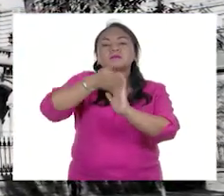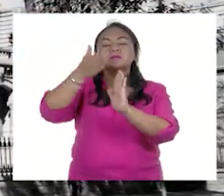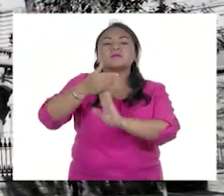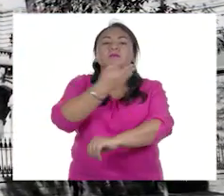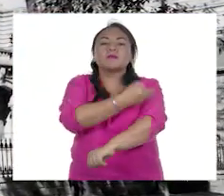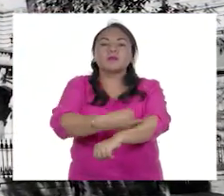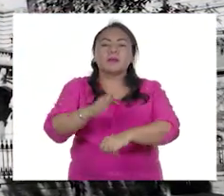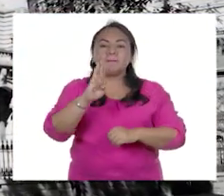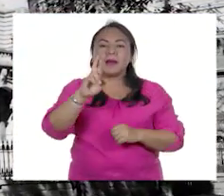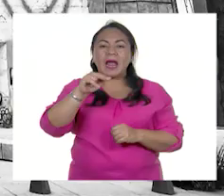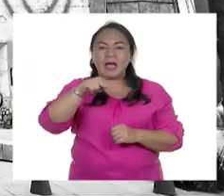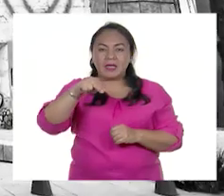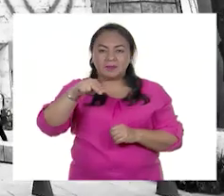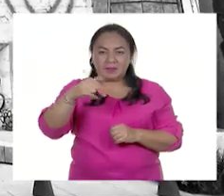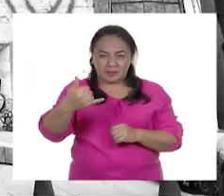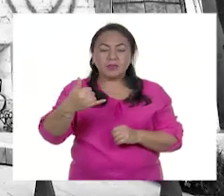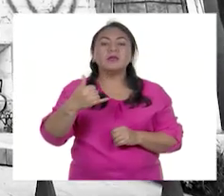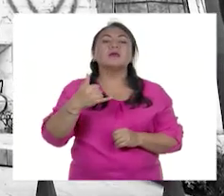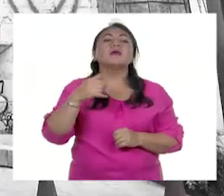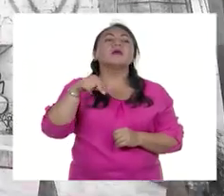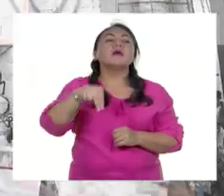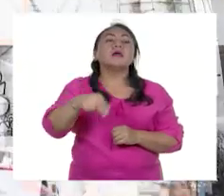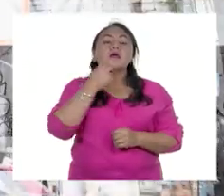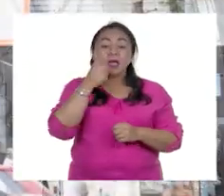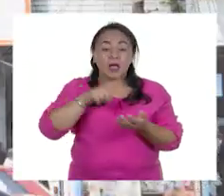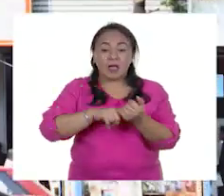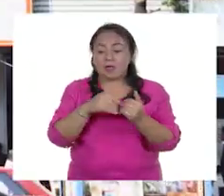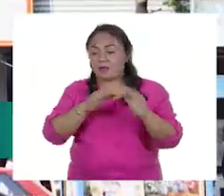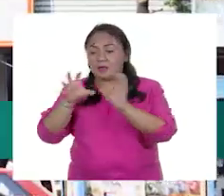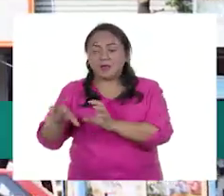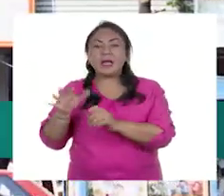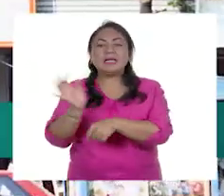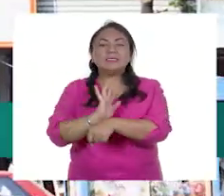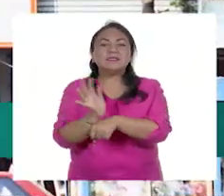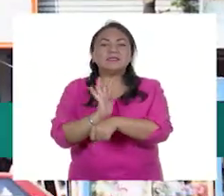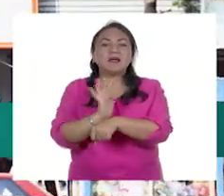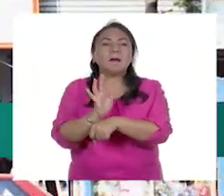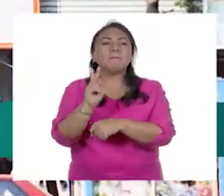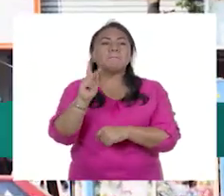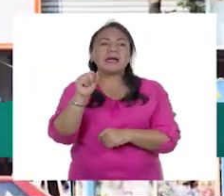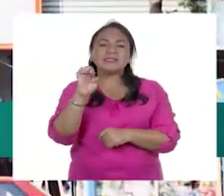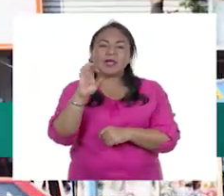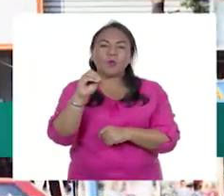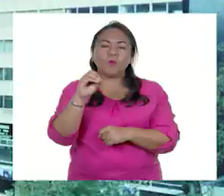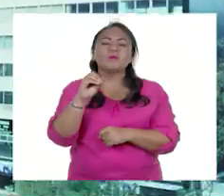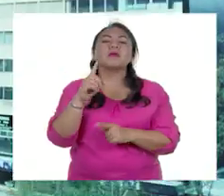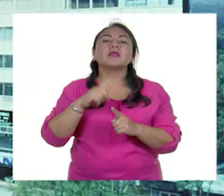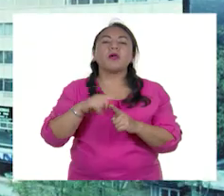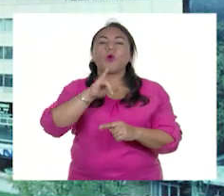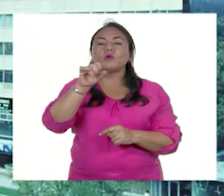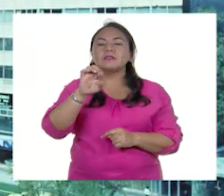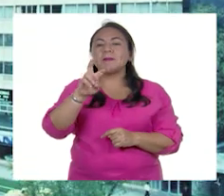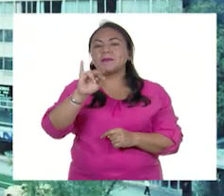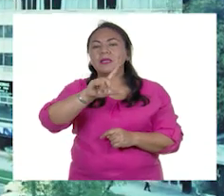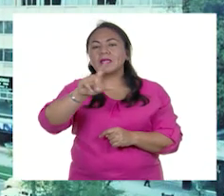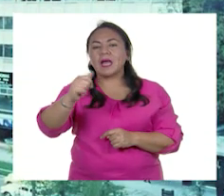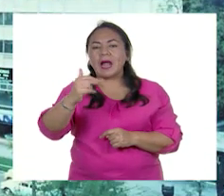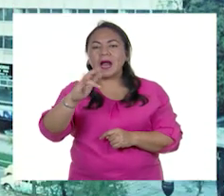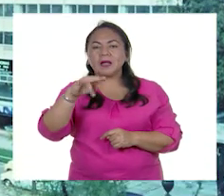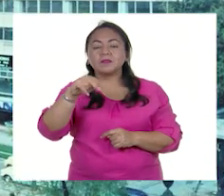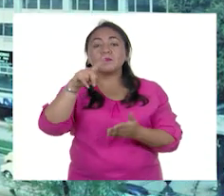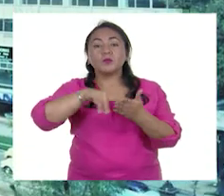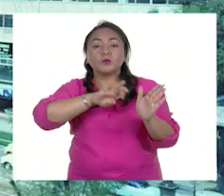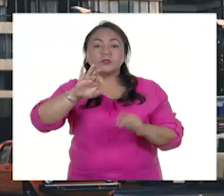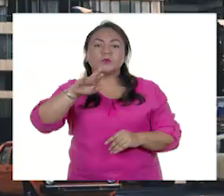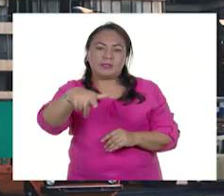de las más grandes del rumbo. A un costado estuvo el Cine Paseo, parte de un edificio realizado por José Villagrán en